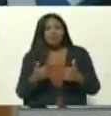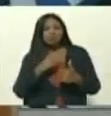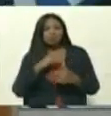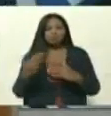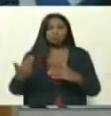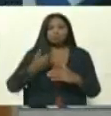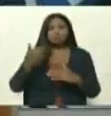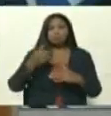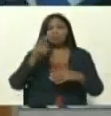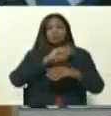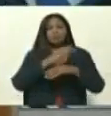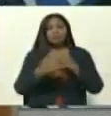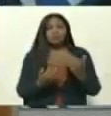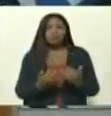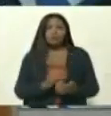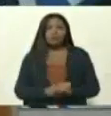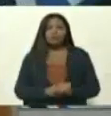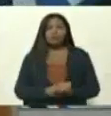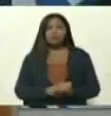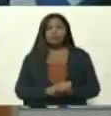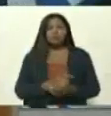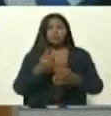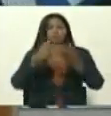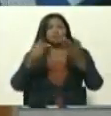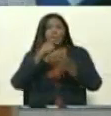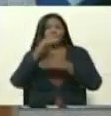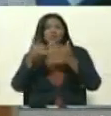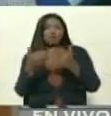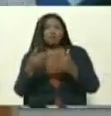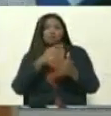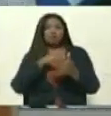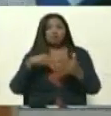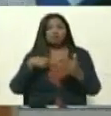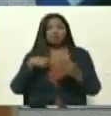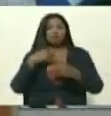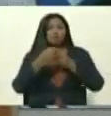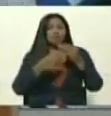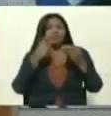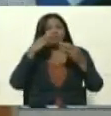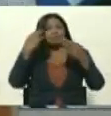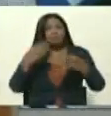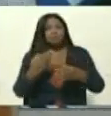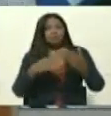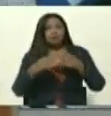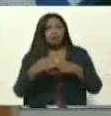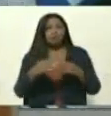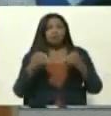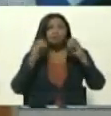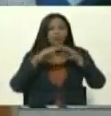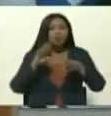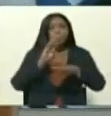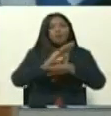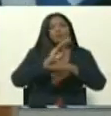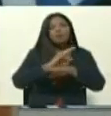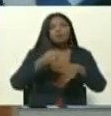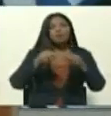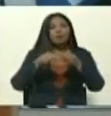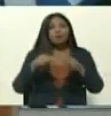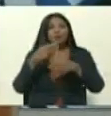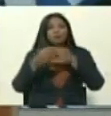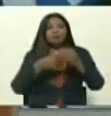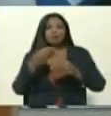atacando y judicializando esos casos, nosotros, estoy seguro, vamos a ir previniendo que se